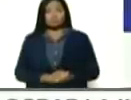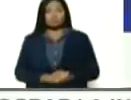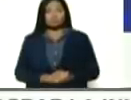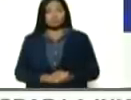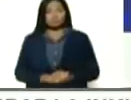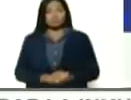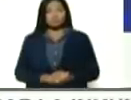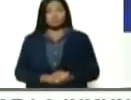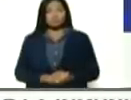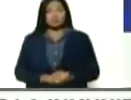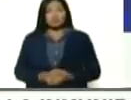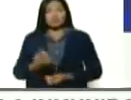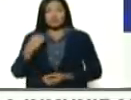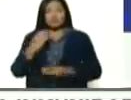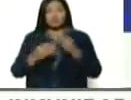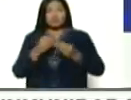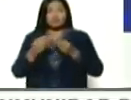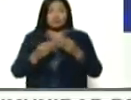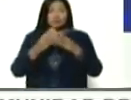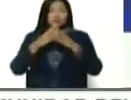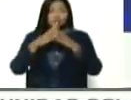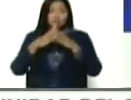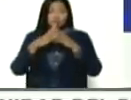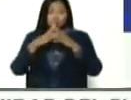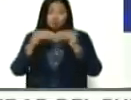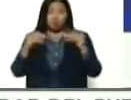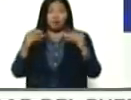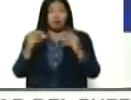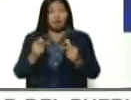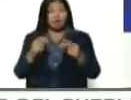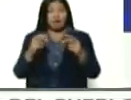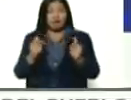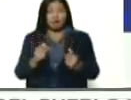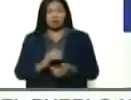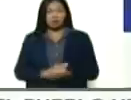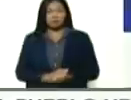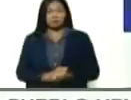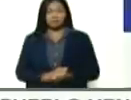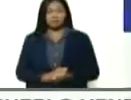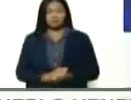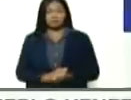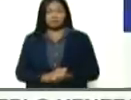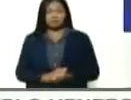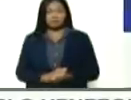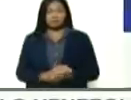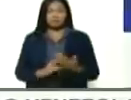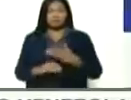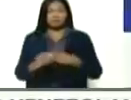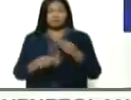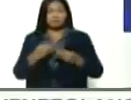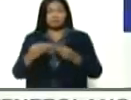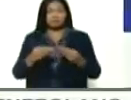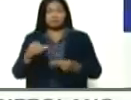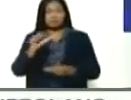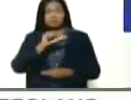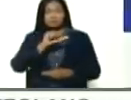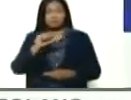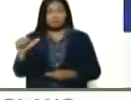tenemos que acelerar todas nuestras acciones estamos saliendo de la semana